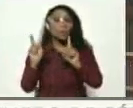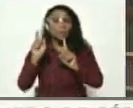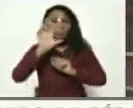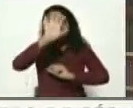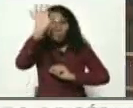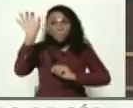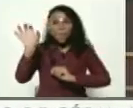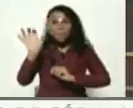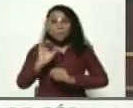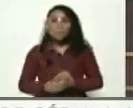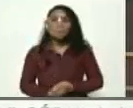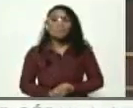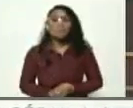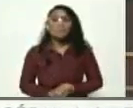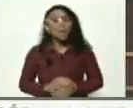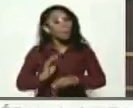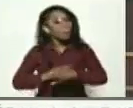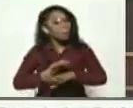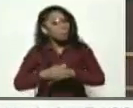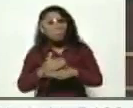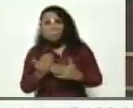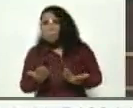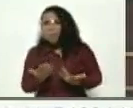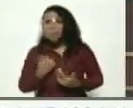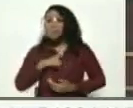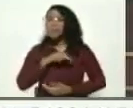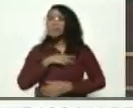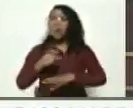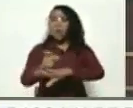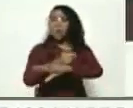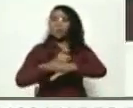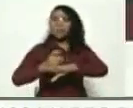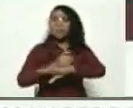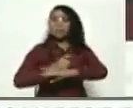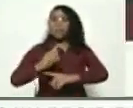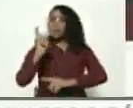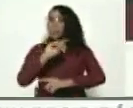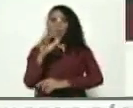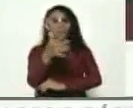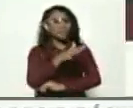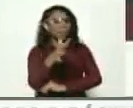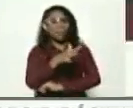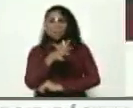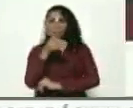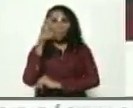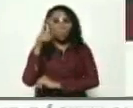países, porque nuestros gobernantes no se parecen al pueblo.